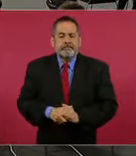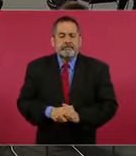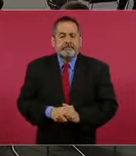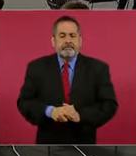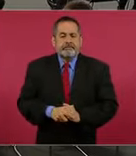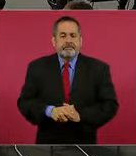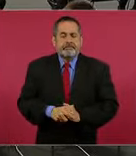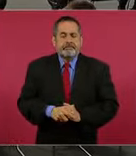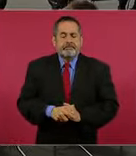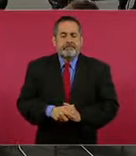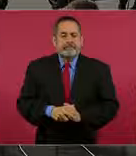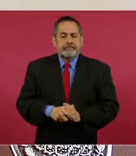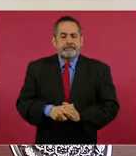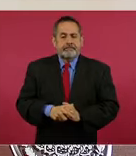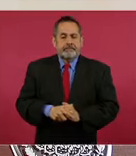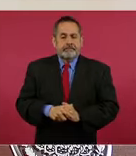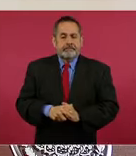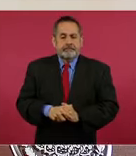de